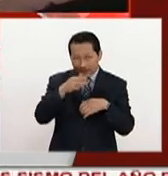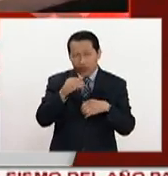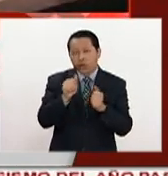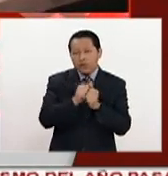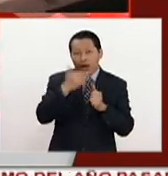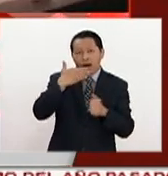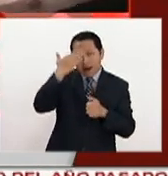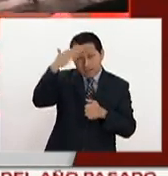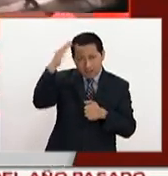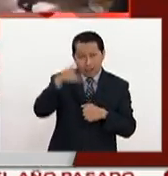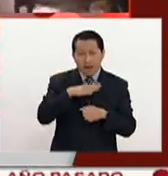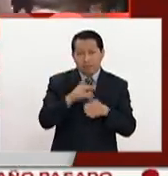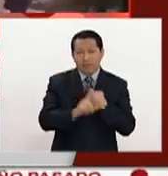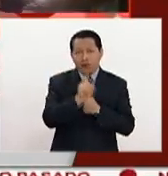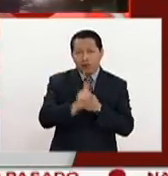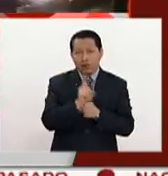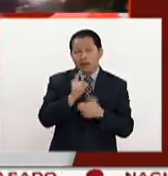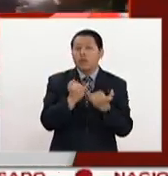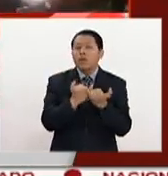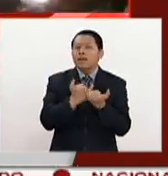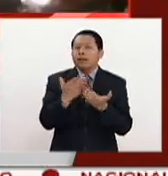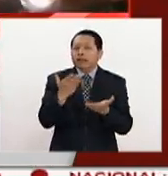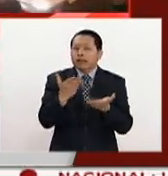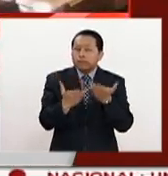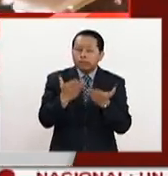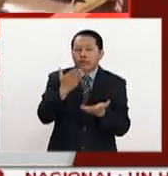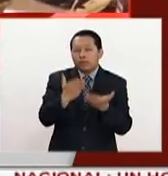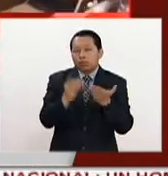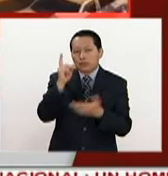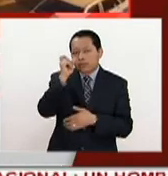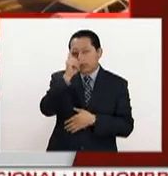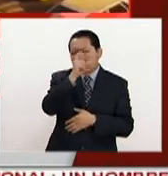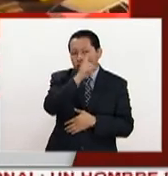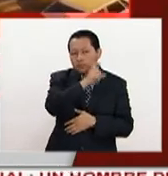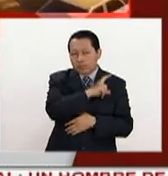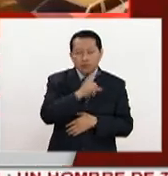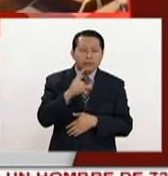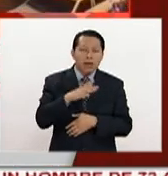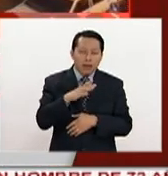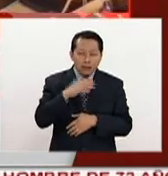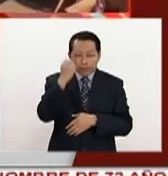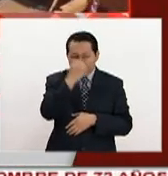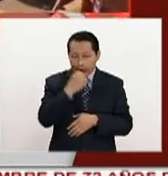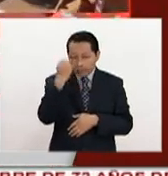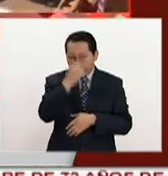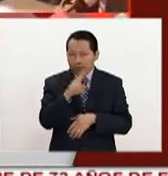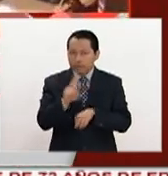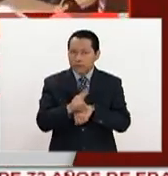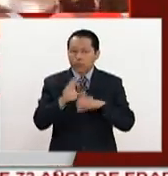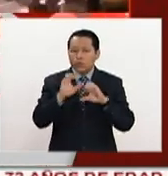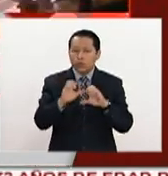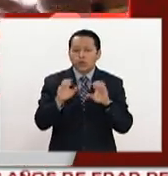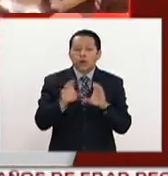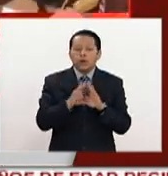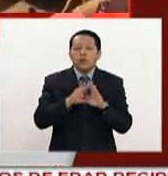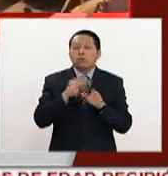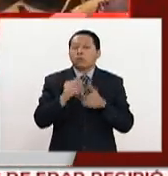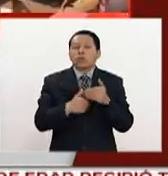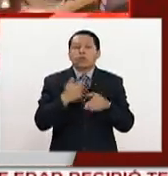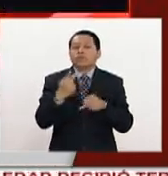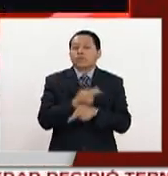Desde luego que es un equilibrio muy precario, habría que analizar con mucho cuidado los efectos que puede